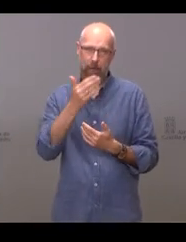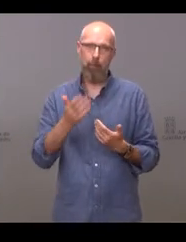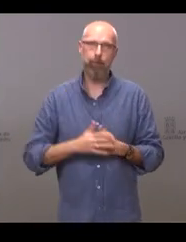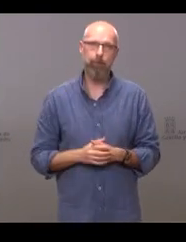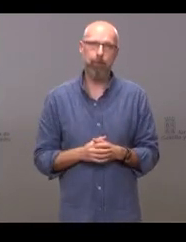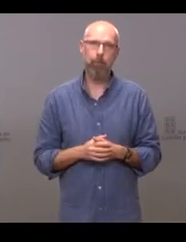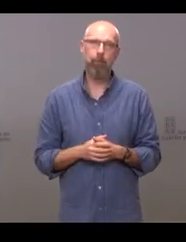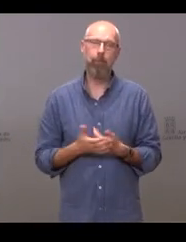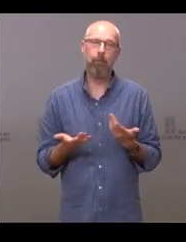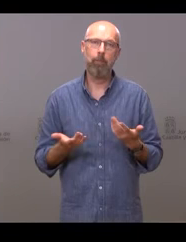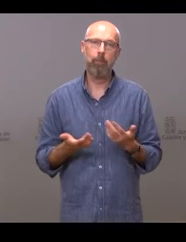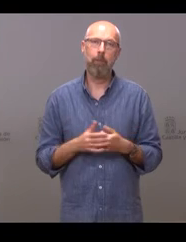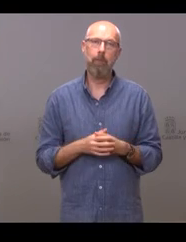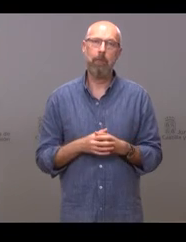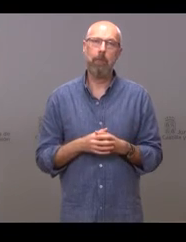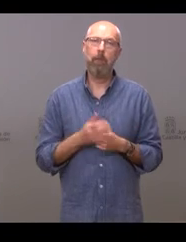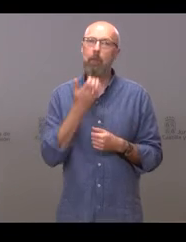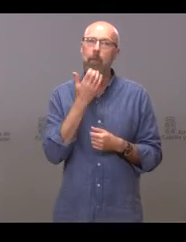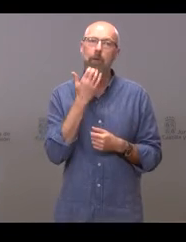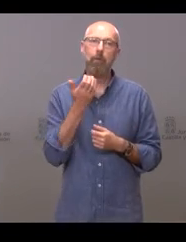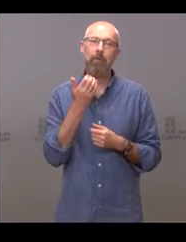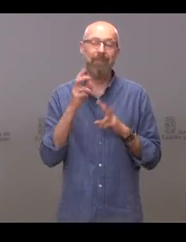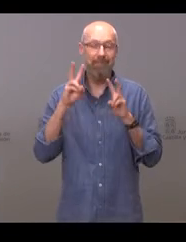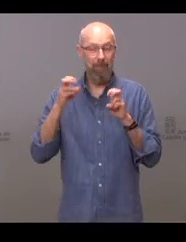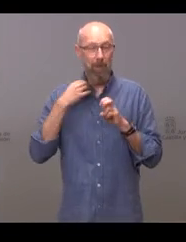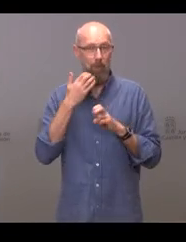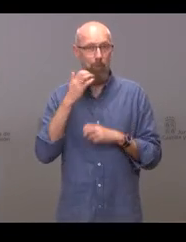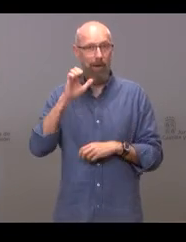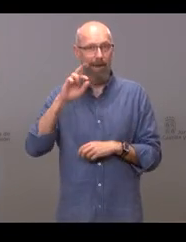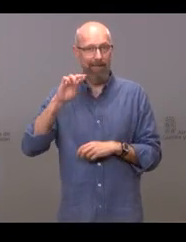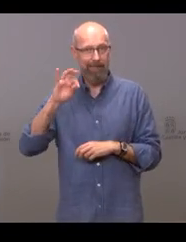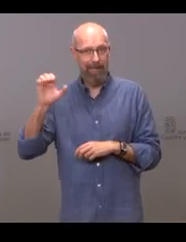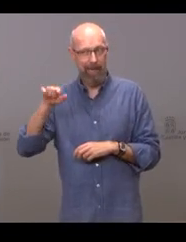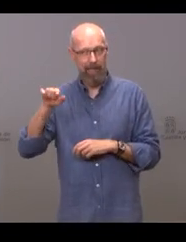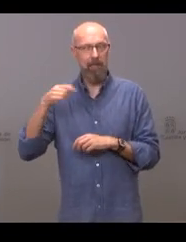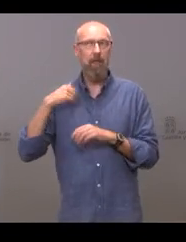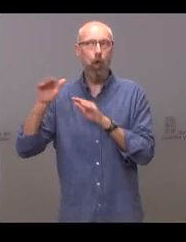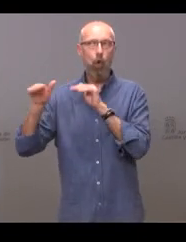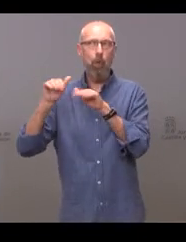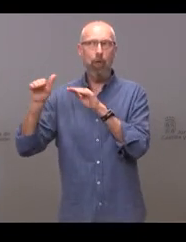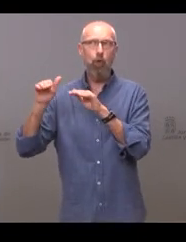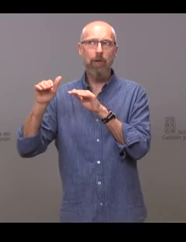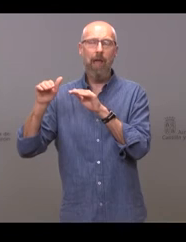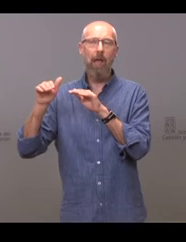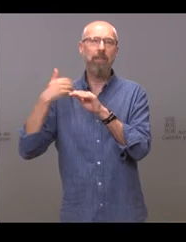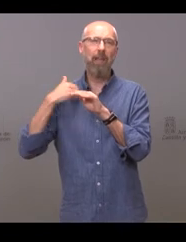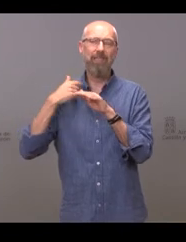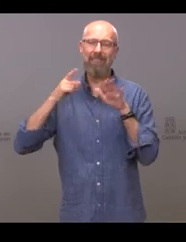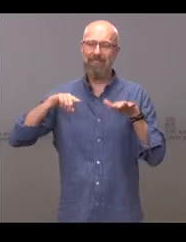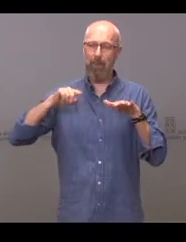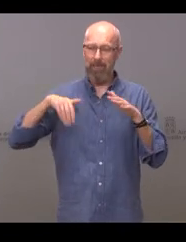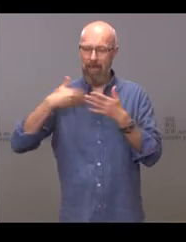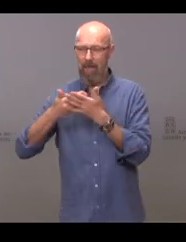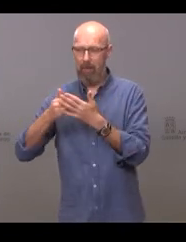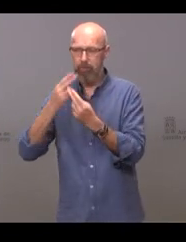cierto es la parte de arte es ha salido la convocatoria seis meses después y claro en su